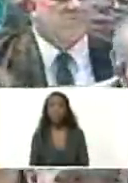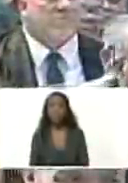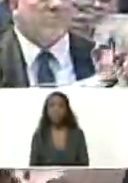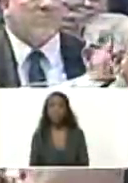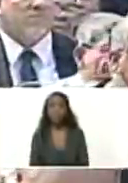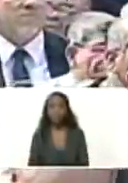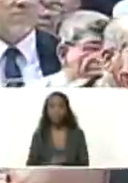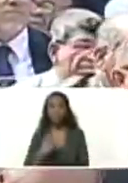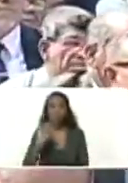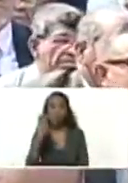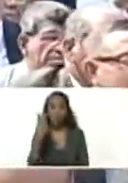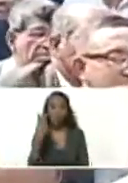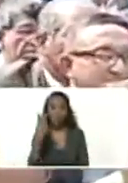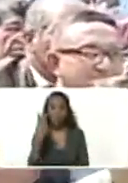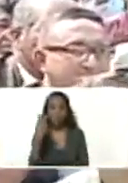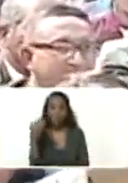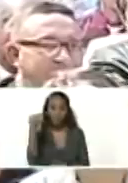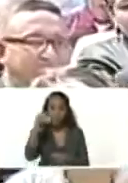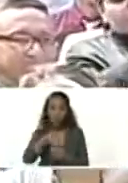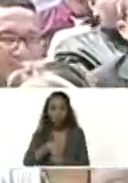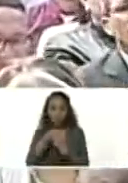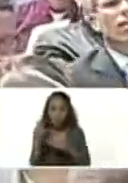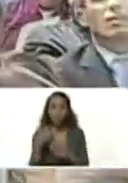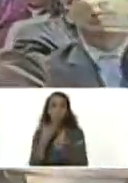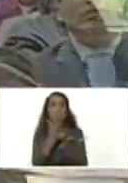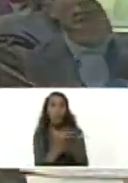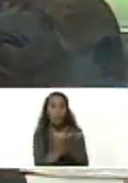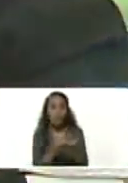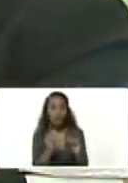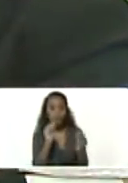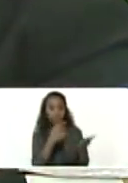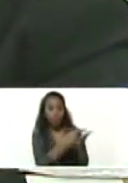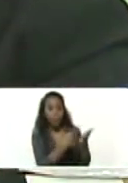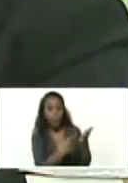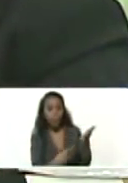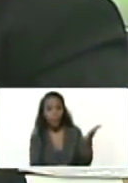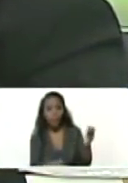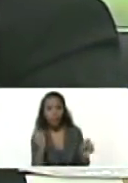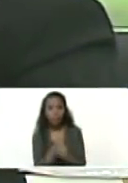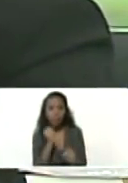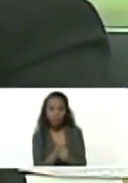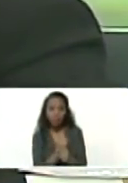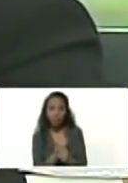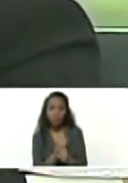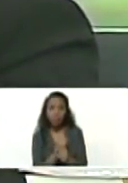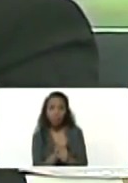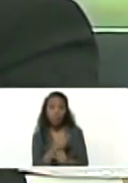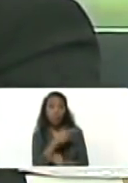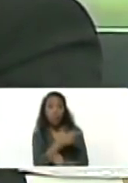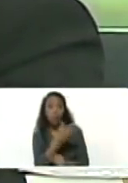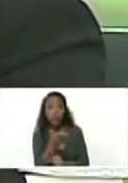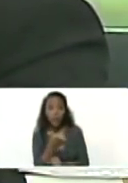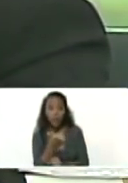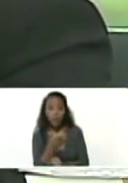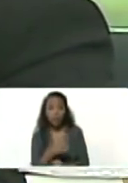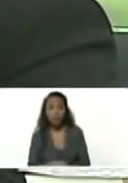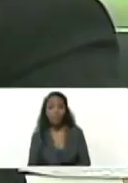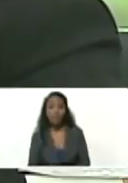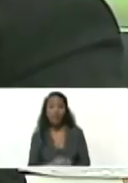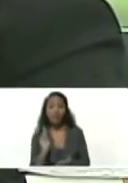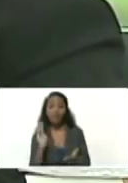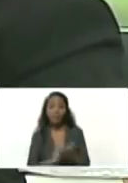Segundo presidente, dentro de esas propuestas que hemos generado y hemos trabajado, es para que usted tome